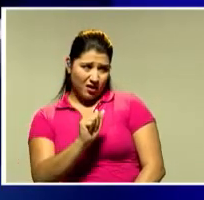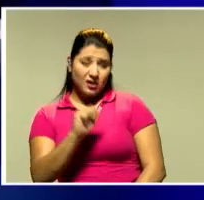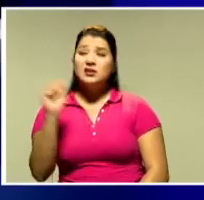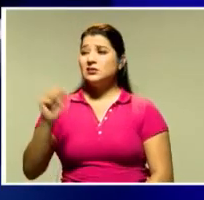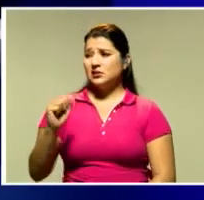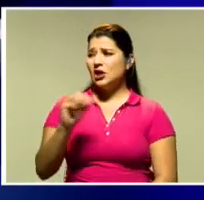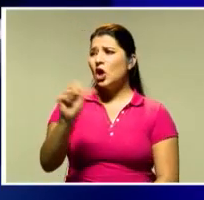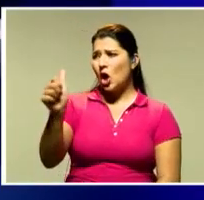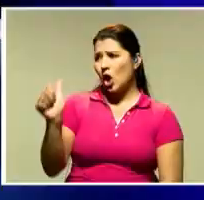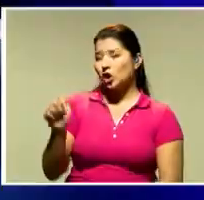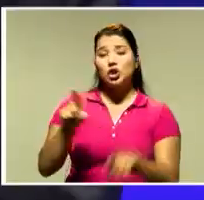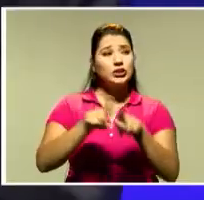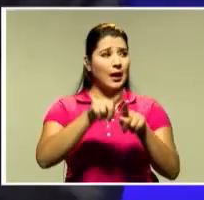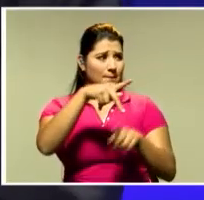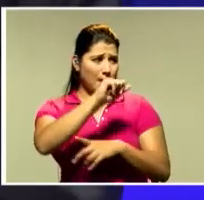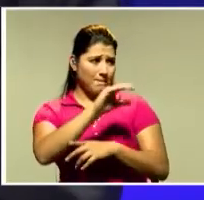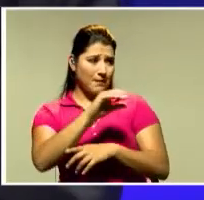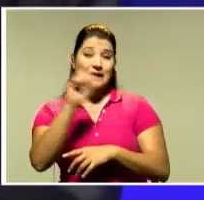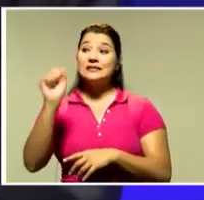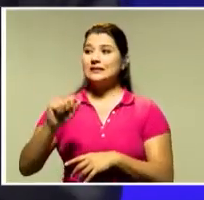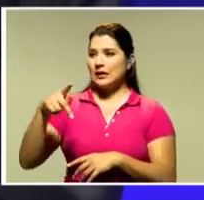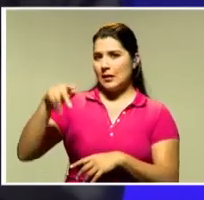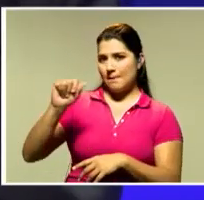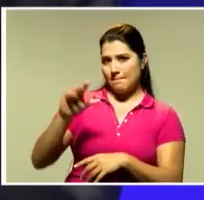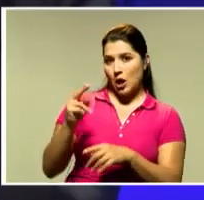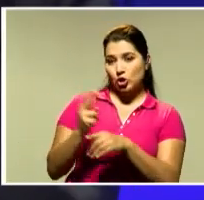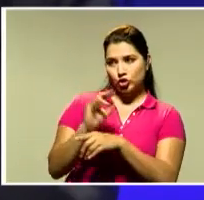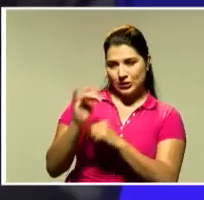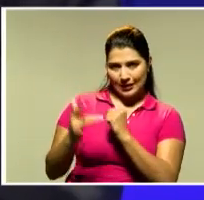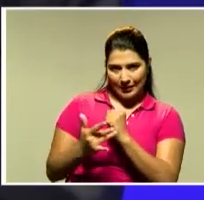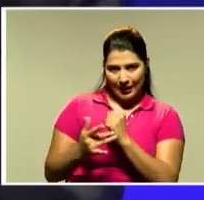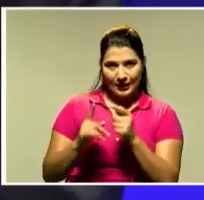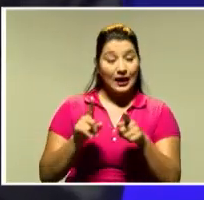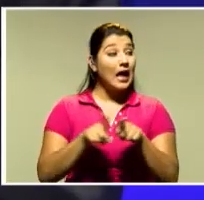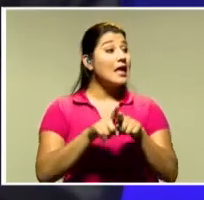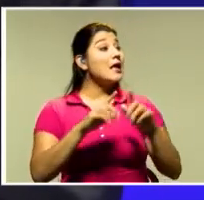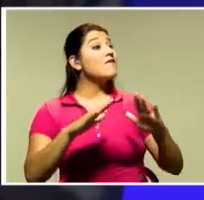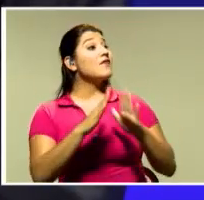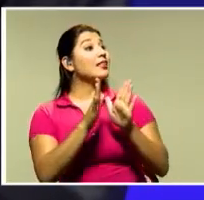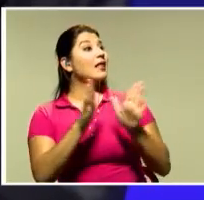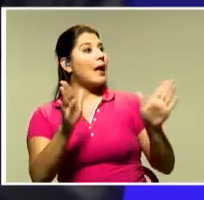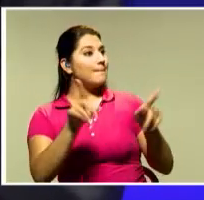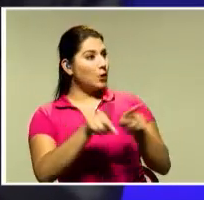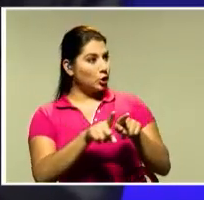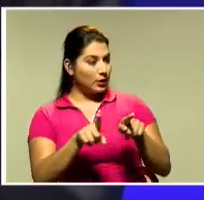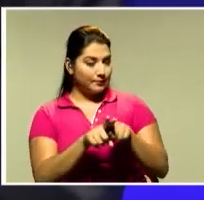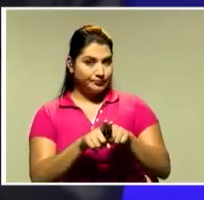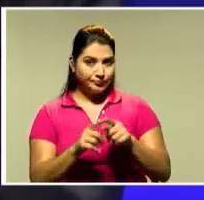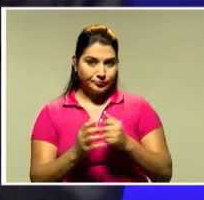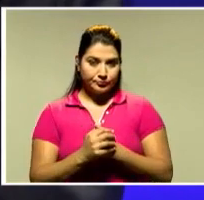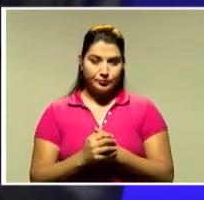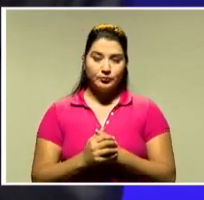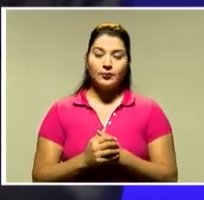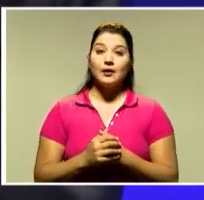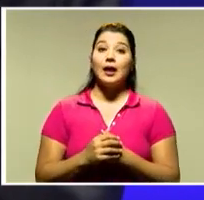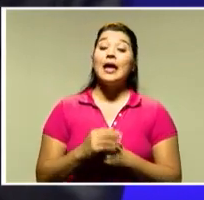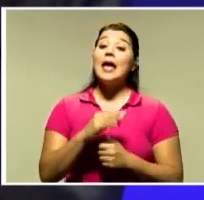utilizó esa técnica. El PAC usó esa técnica, el Frente Amplio también. Y era la manera de